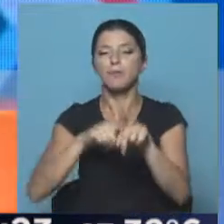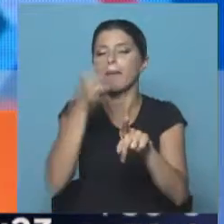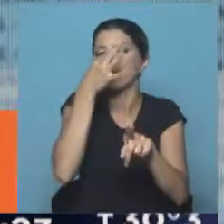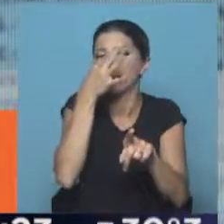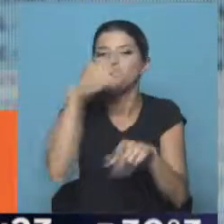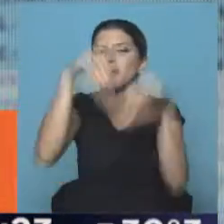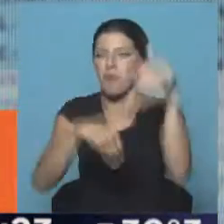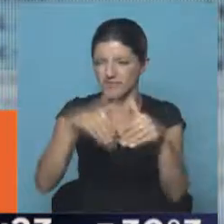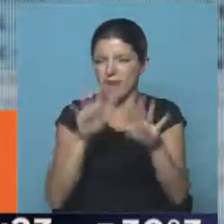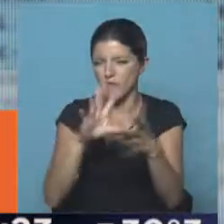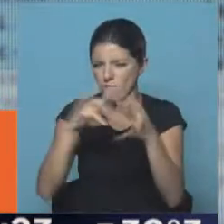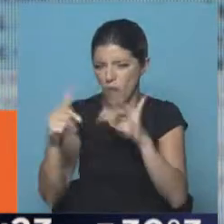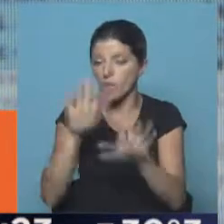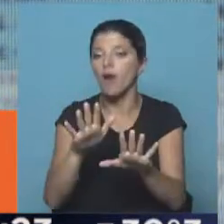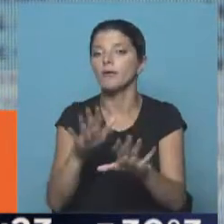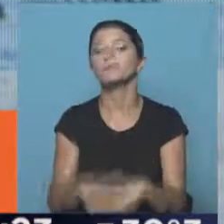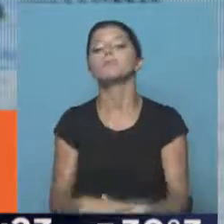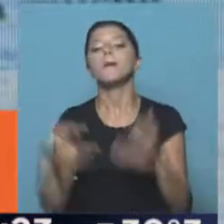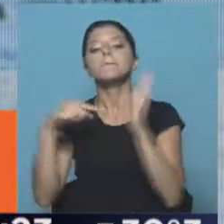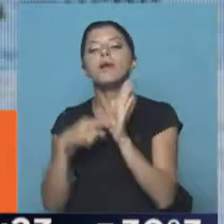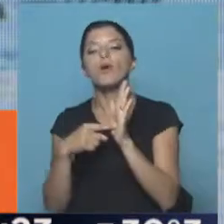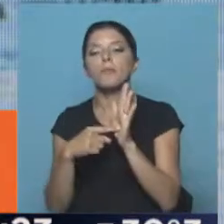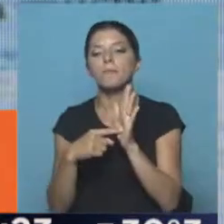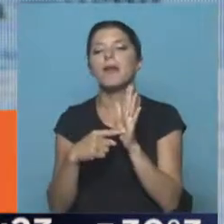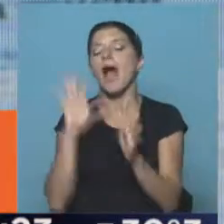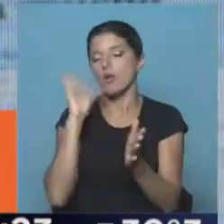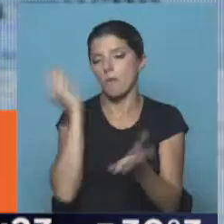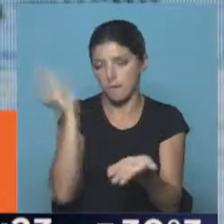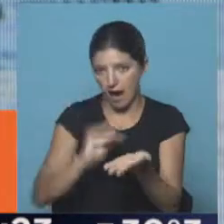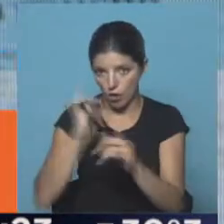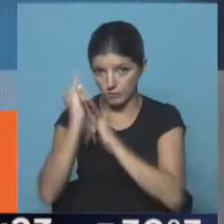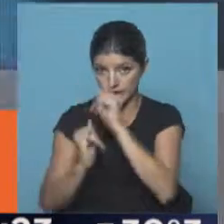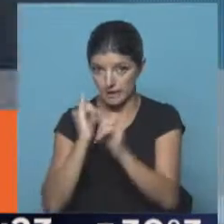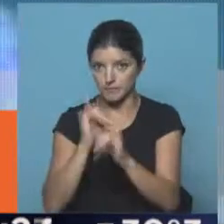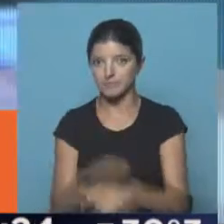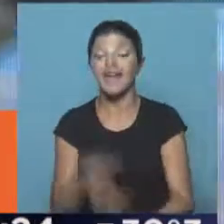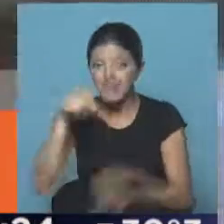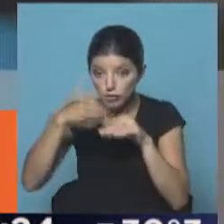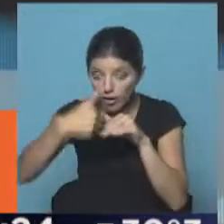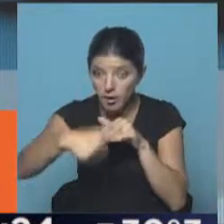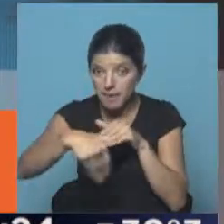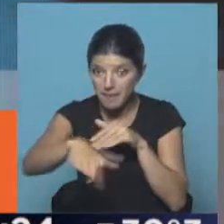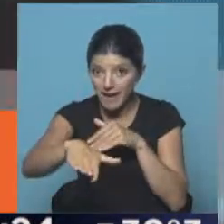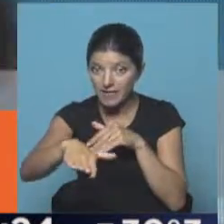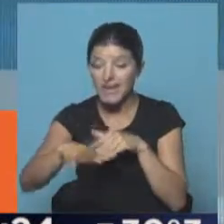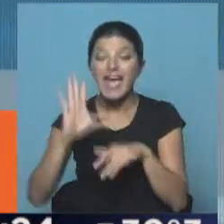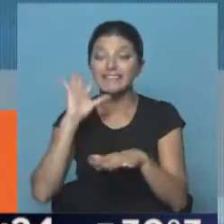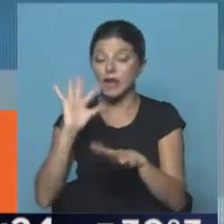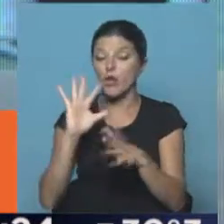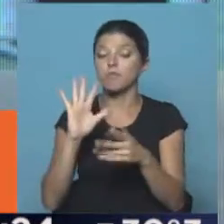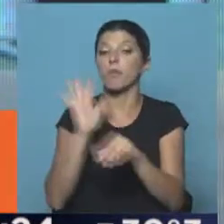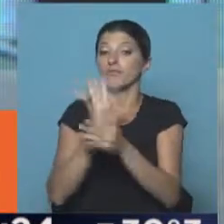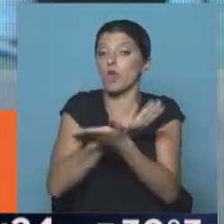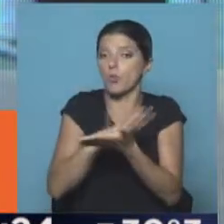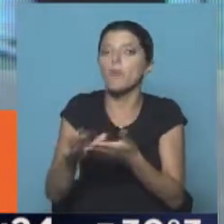lo que me parece por ahí para hacer un comentario un poco más de contexto más general es que lo que estamos asistiendo es algo realmente notorio en el sentido del